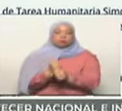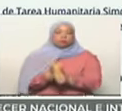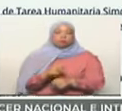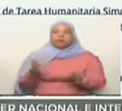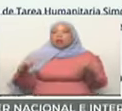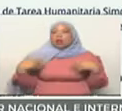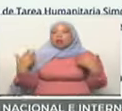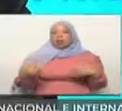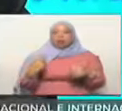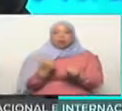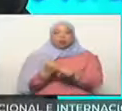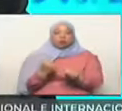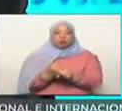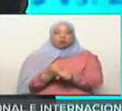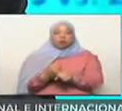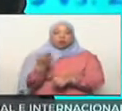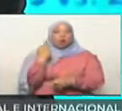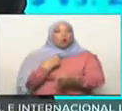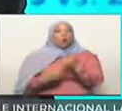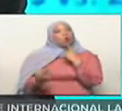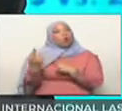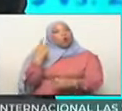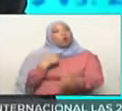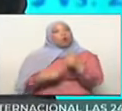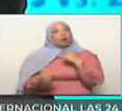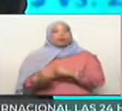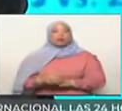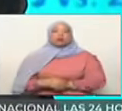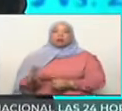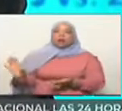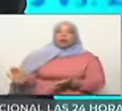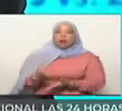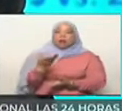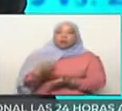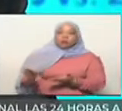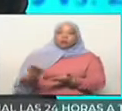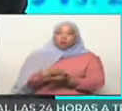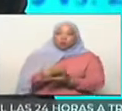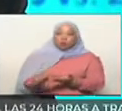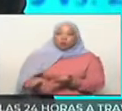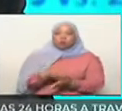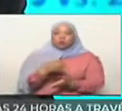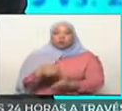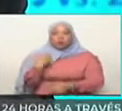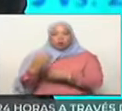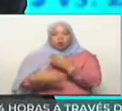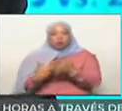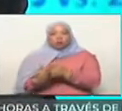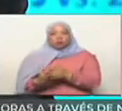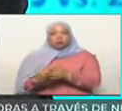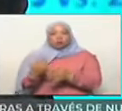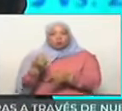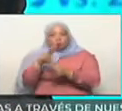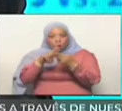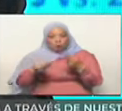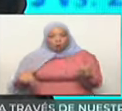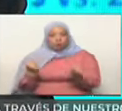Alegría, colorido, canciones, optimismo,